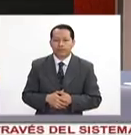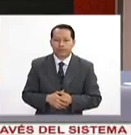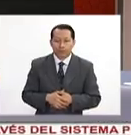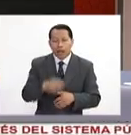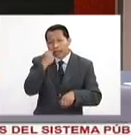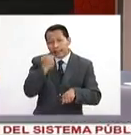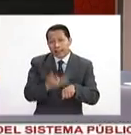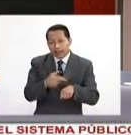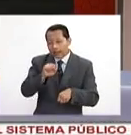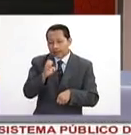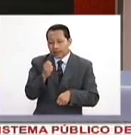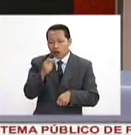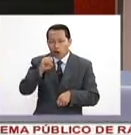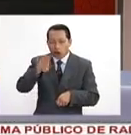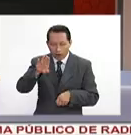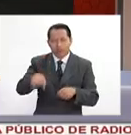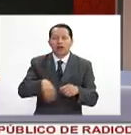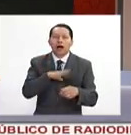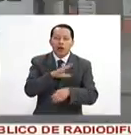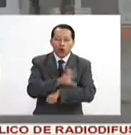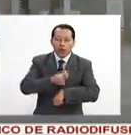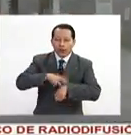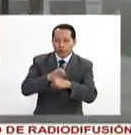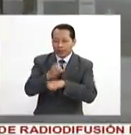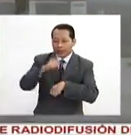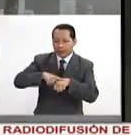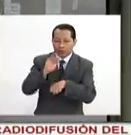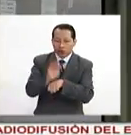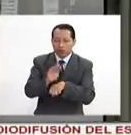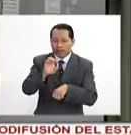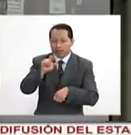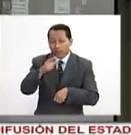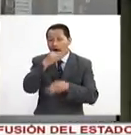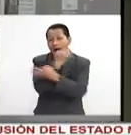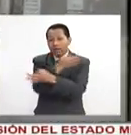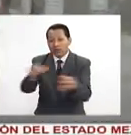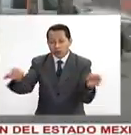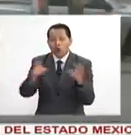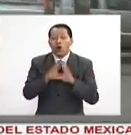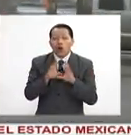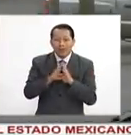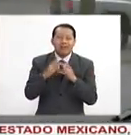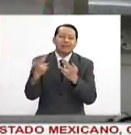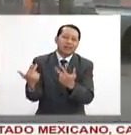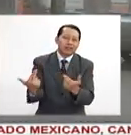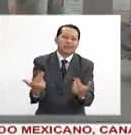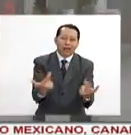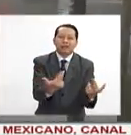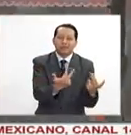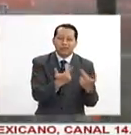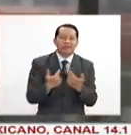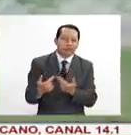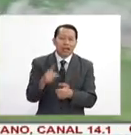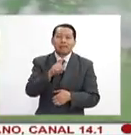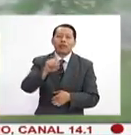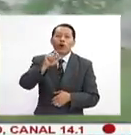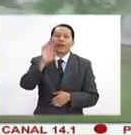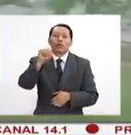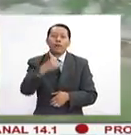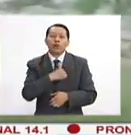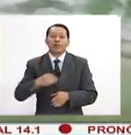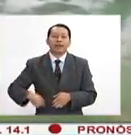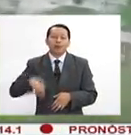La Secretaría de Gobernación, a través de la Coordinación Estatal de Protección Civil, emitió declaratorias de desastre natural en 129